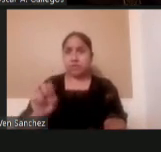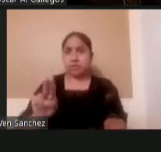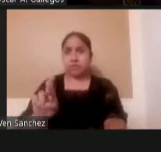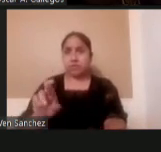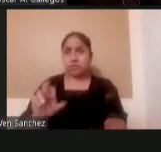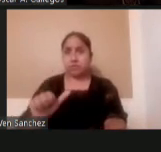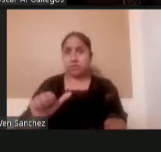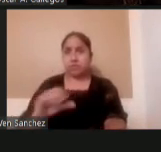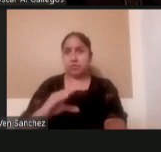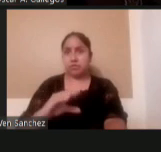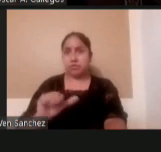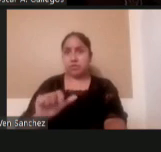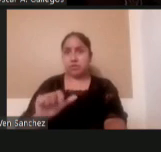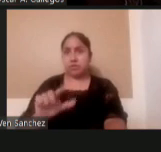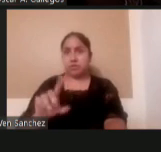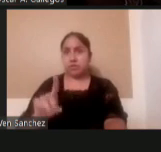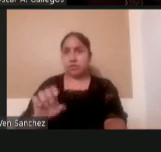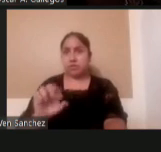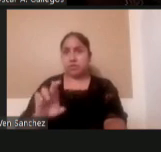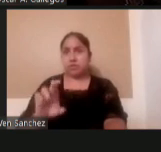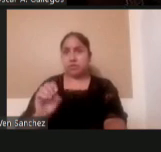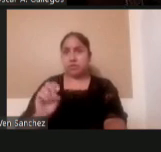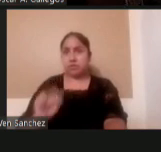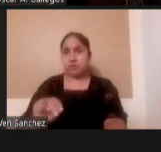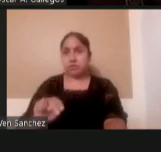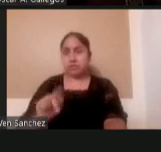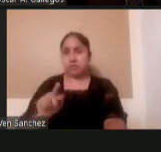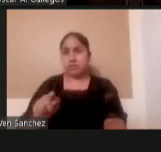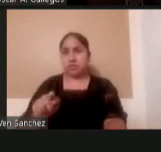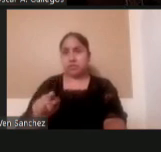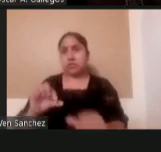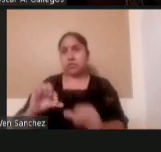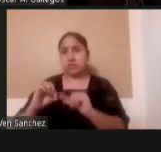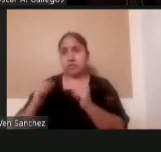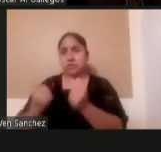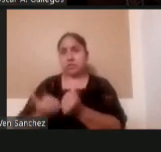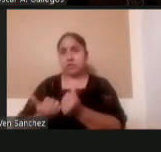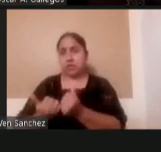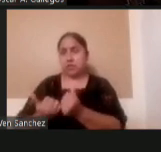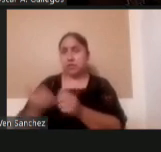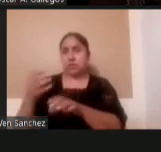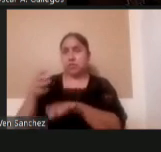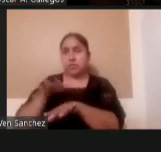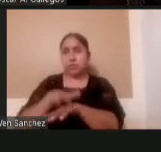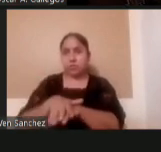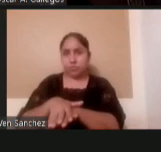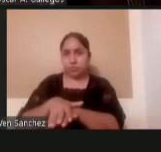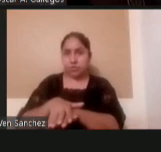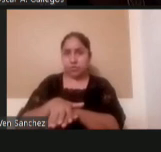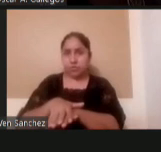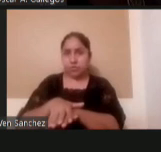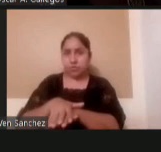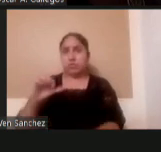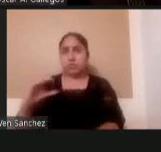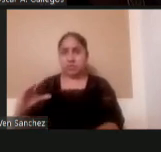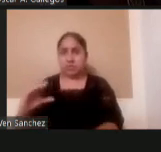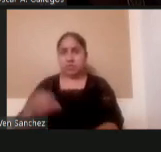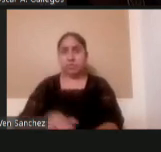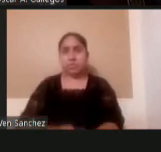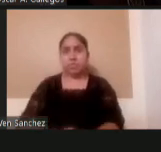Antillón. Ella representa a Fundación Juárez Integra AC.